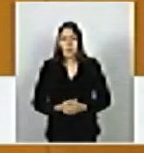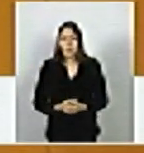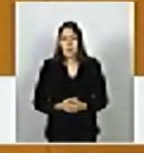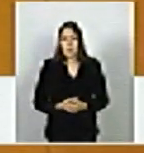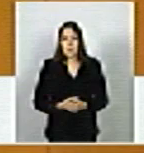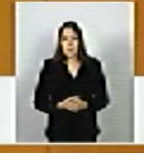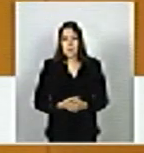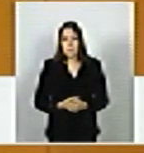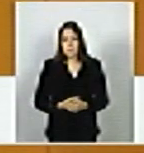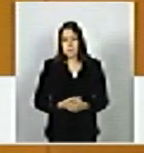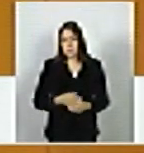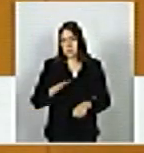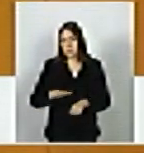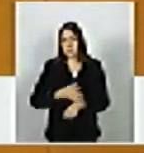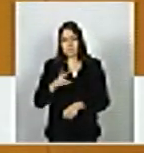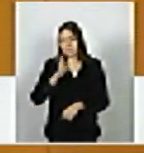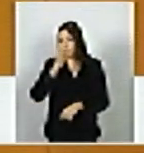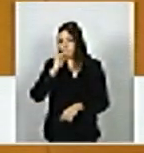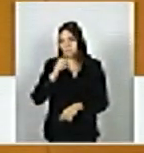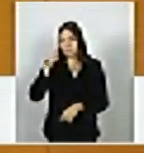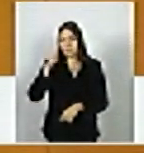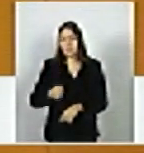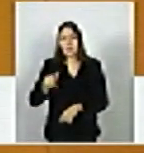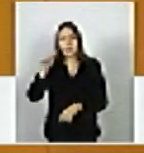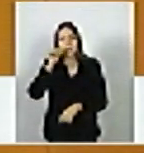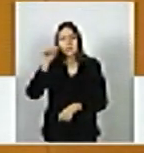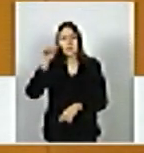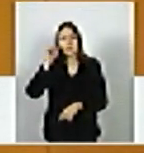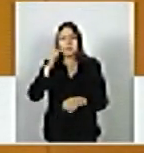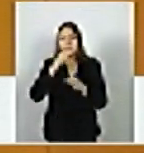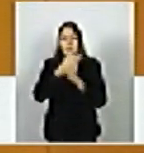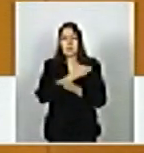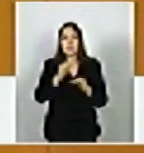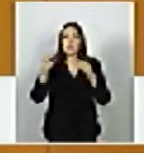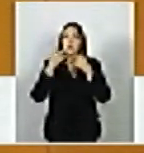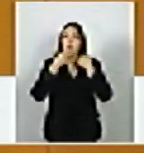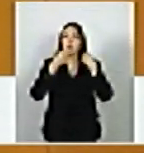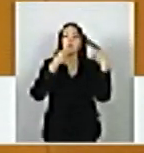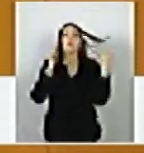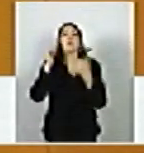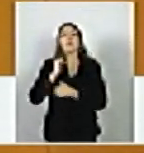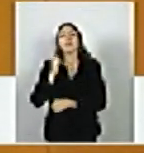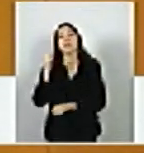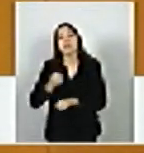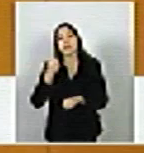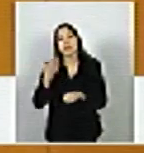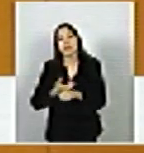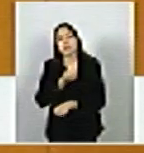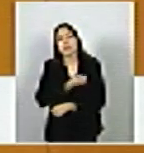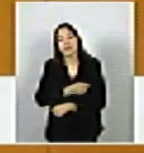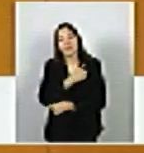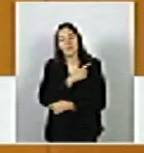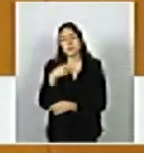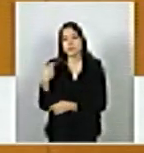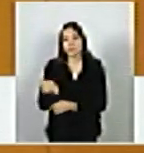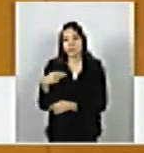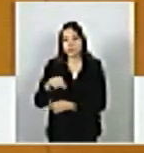inaceptables las declaraciones realizadas el día de ayer por el secretario de Salud, Jorge